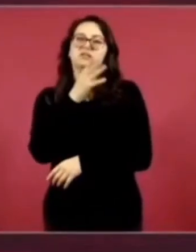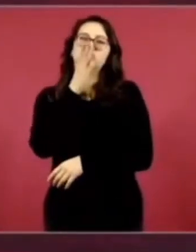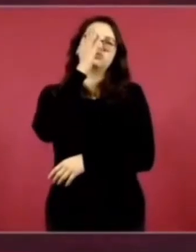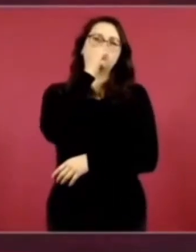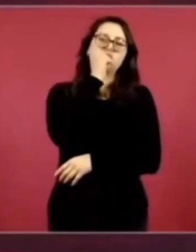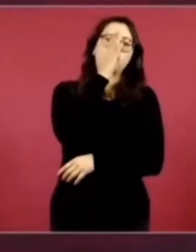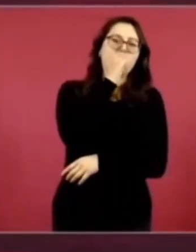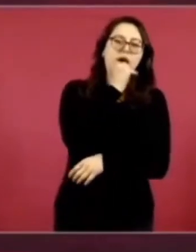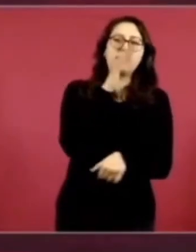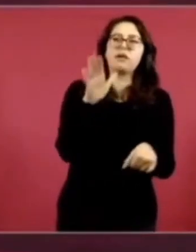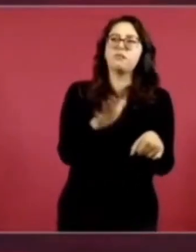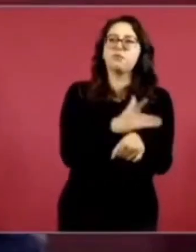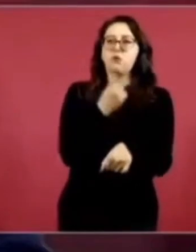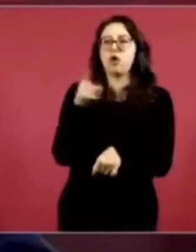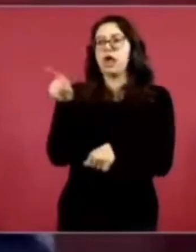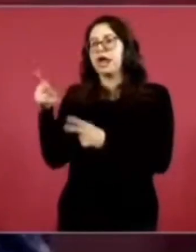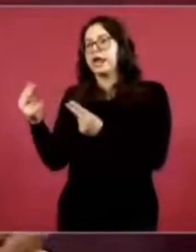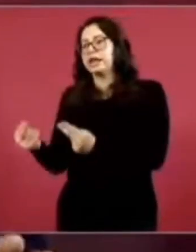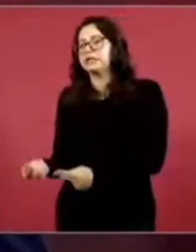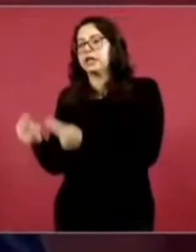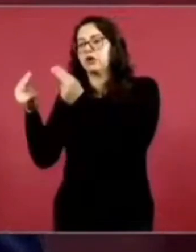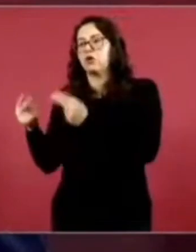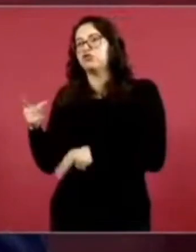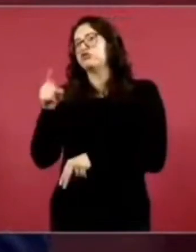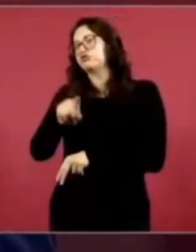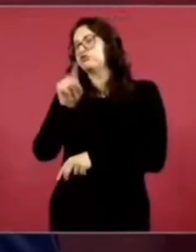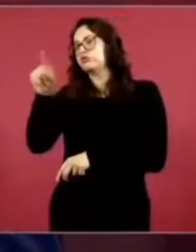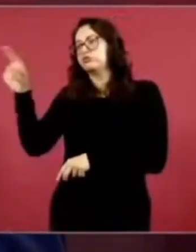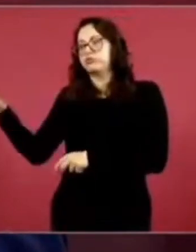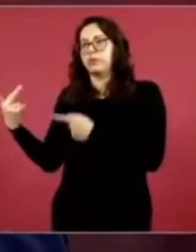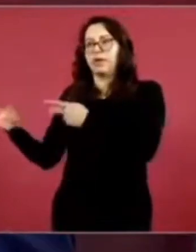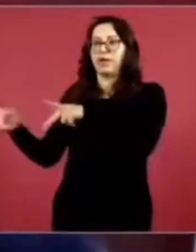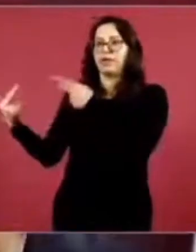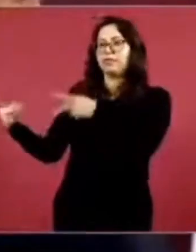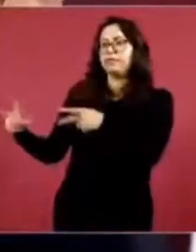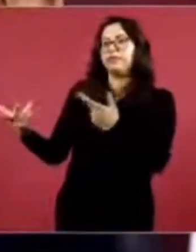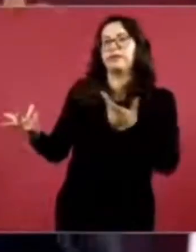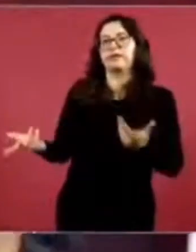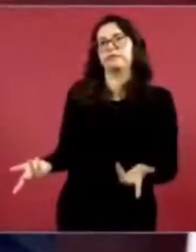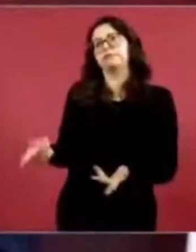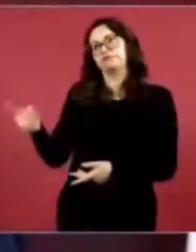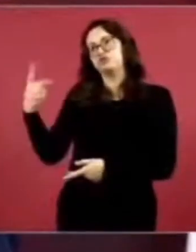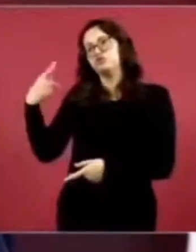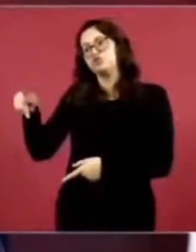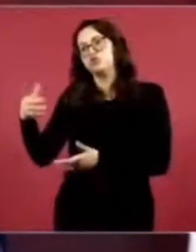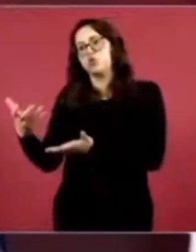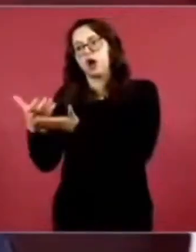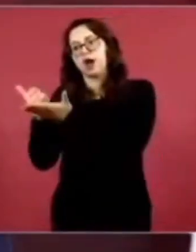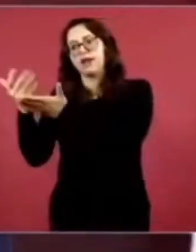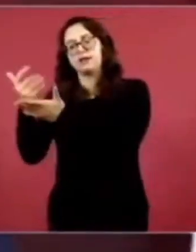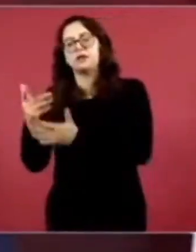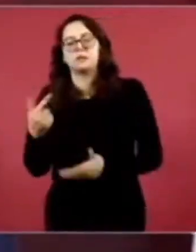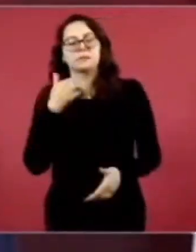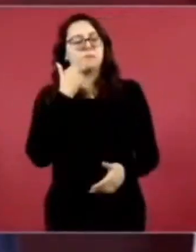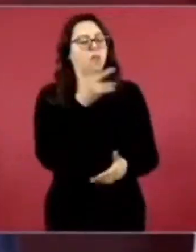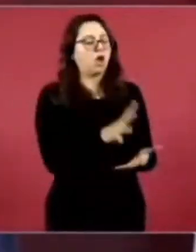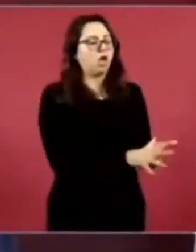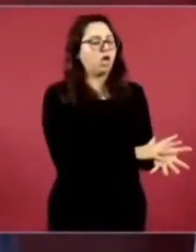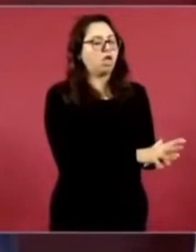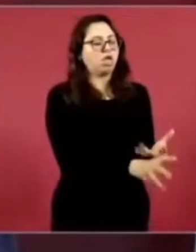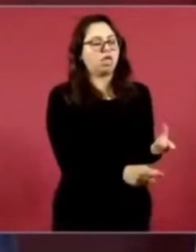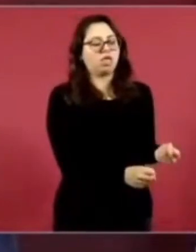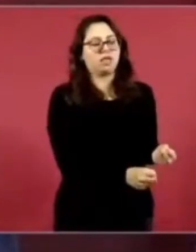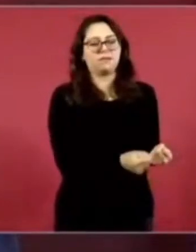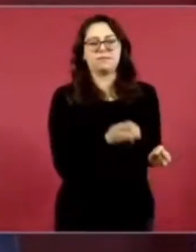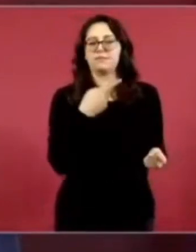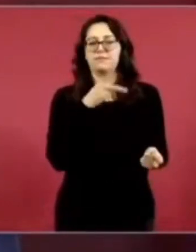desleal Entonces vamos a destruirlo Aparentemente se destruía ahora